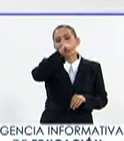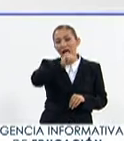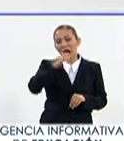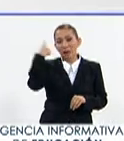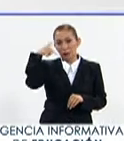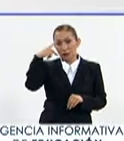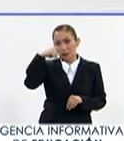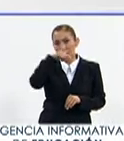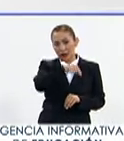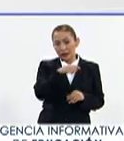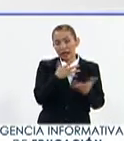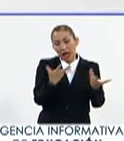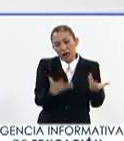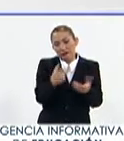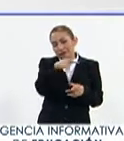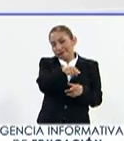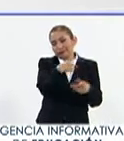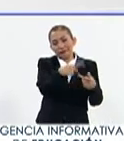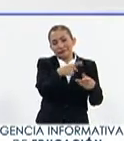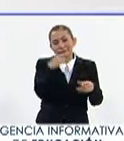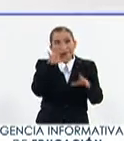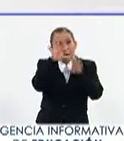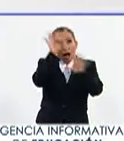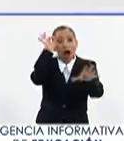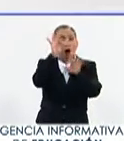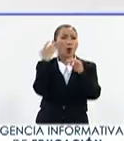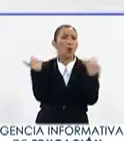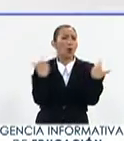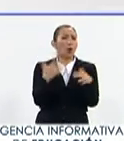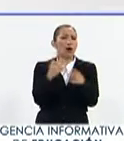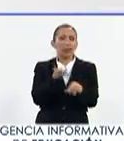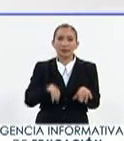donde se llevan a cabo, pues, algunos descubrimientos muy interesantes, ¿no?